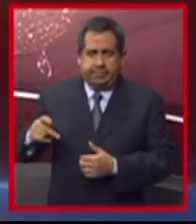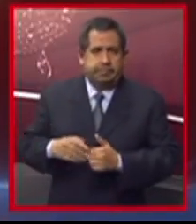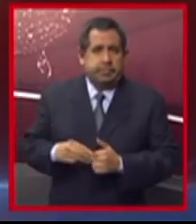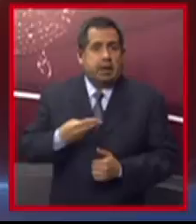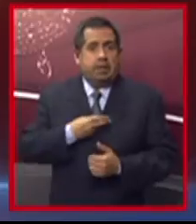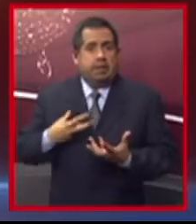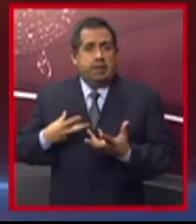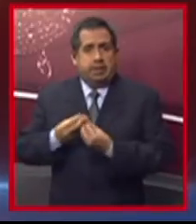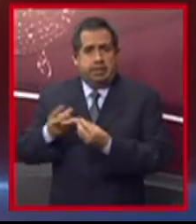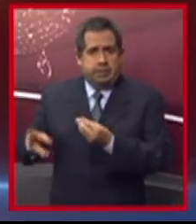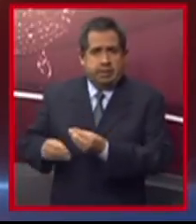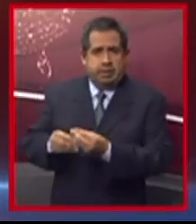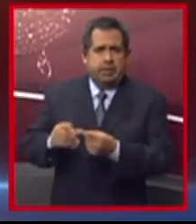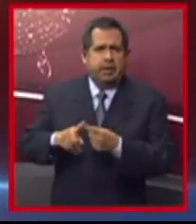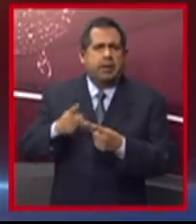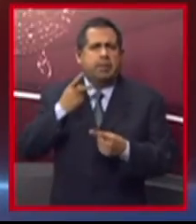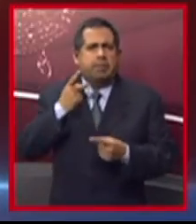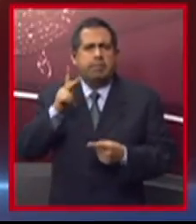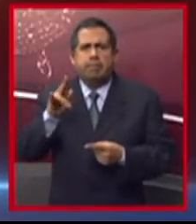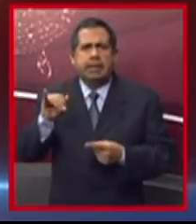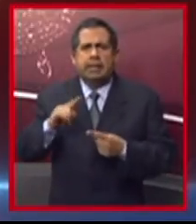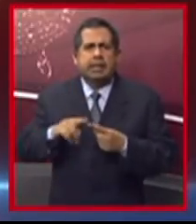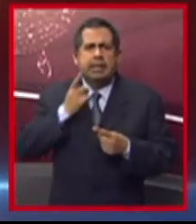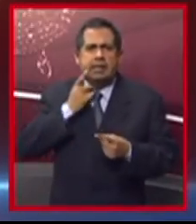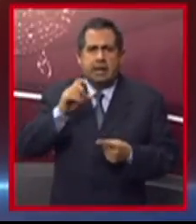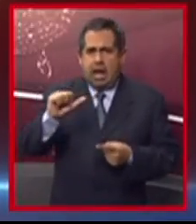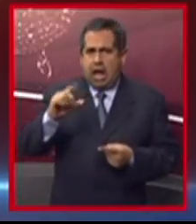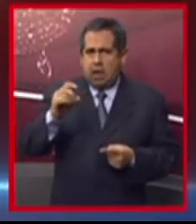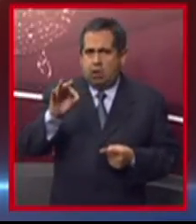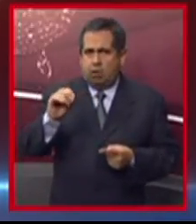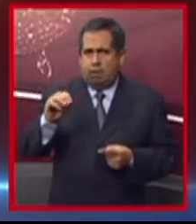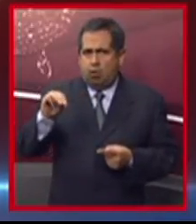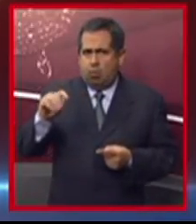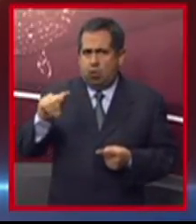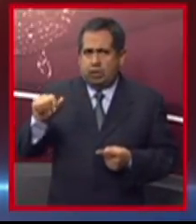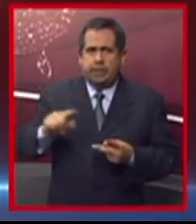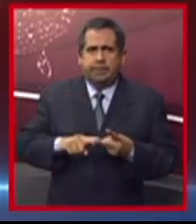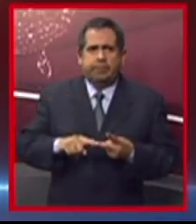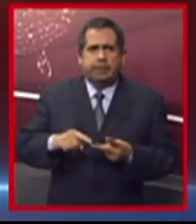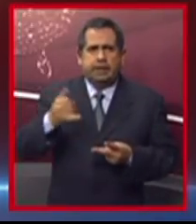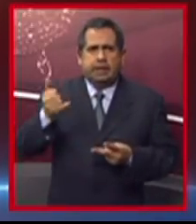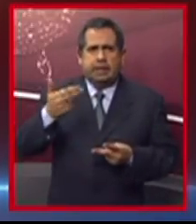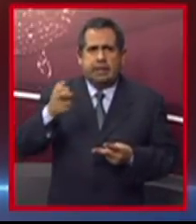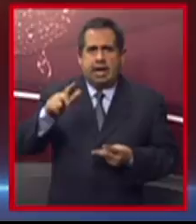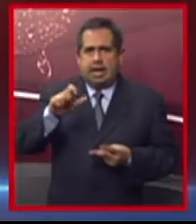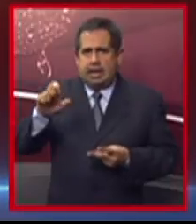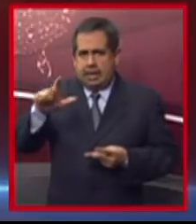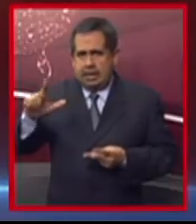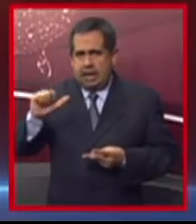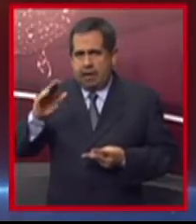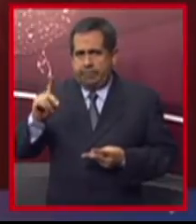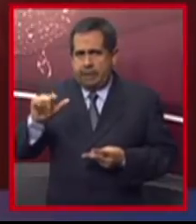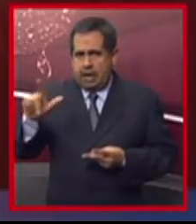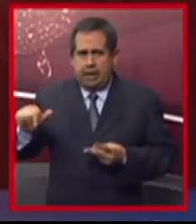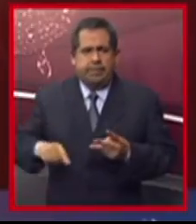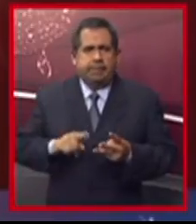Como integrantes, por el PRI estarán los diputados Adolfo Mota Hernández, Yaalel Abdala